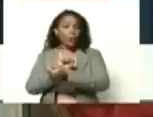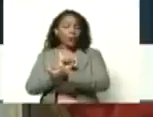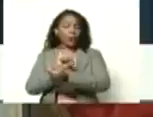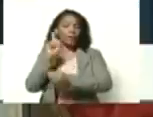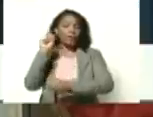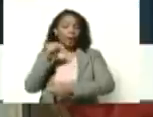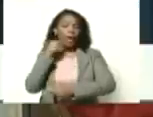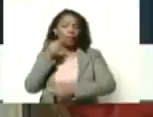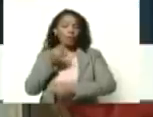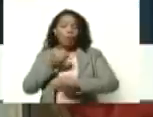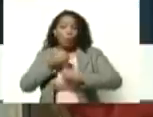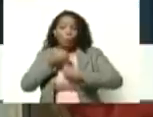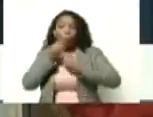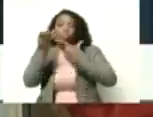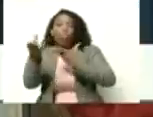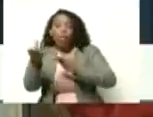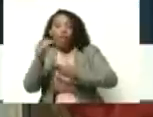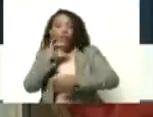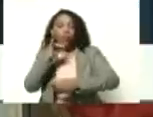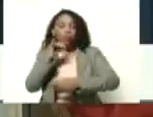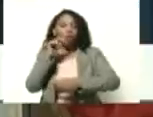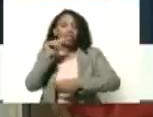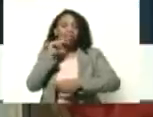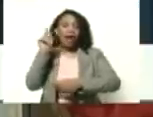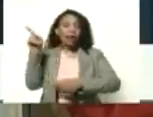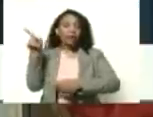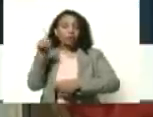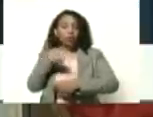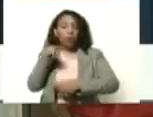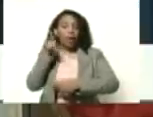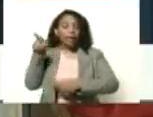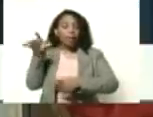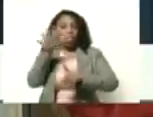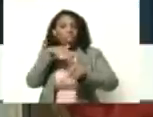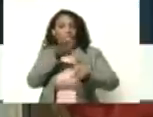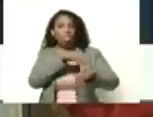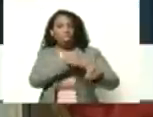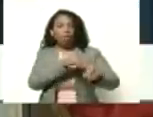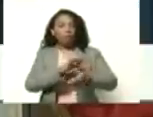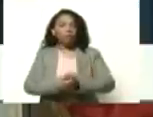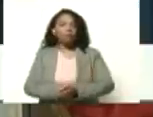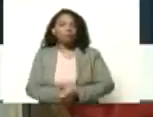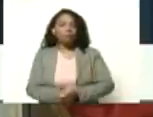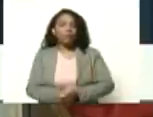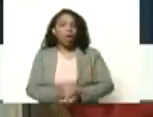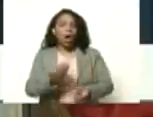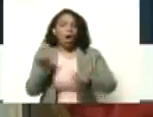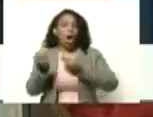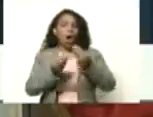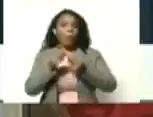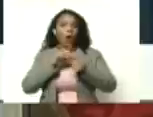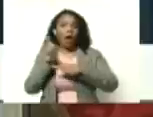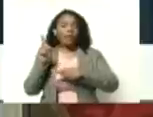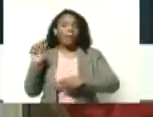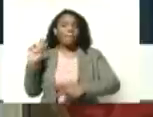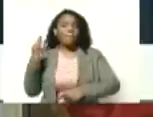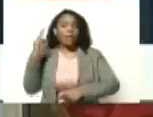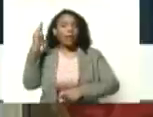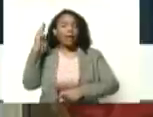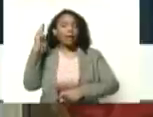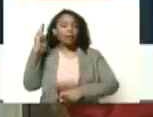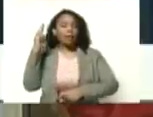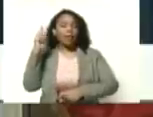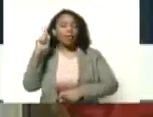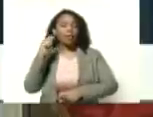información quien aparece en toda esta trama como la pareja sentimental de